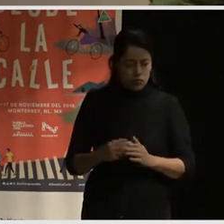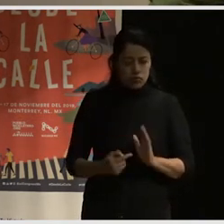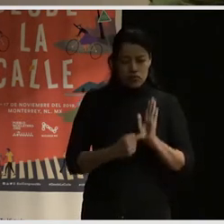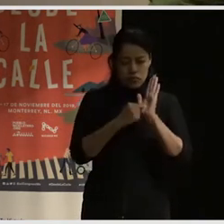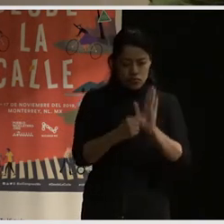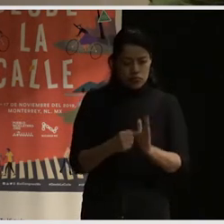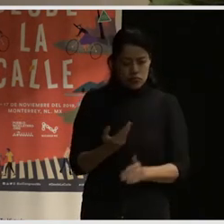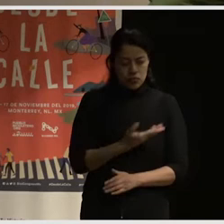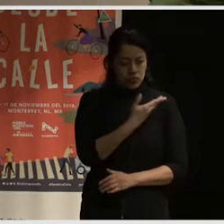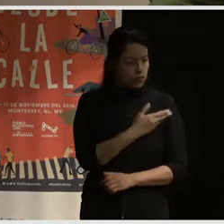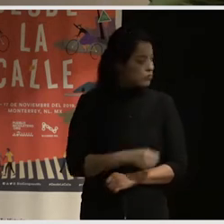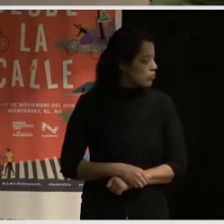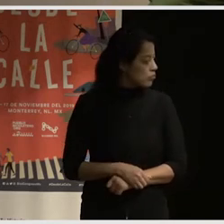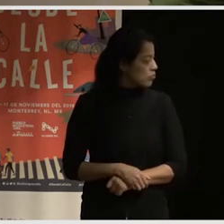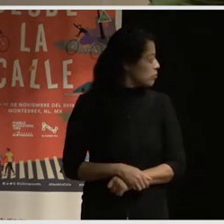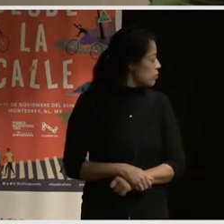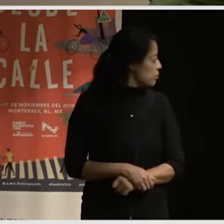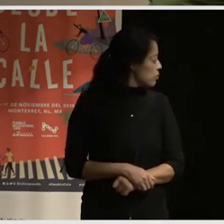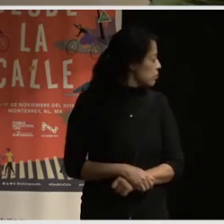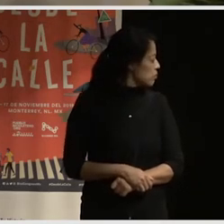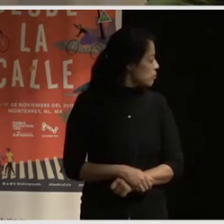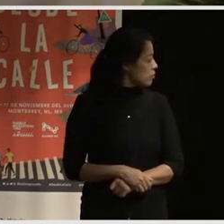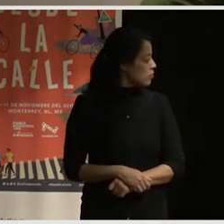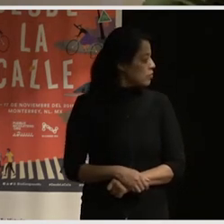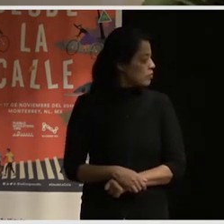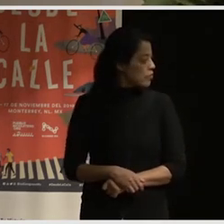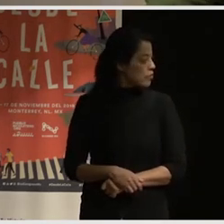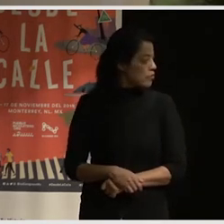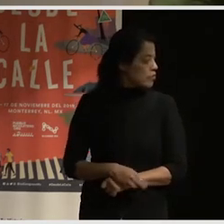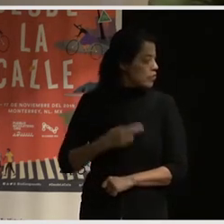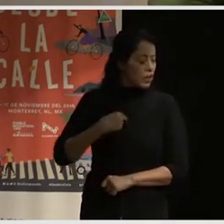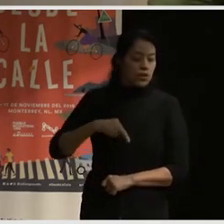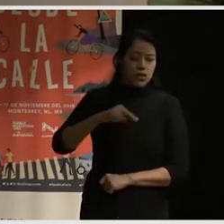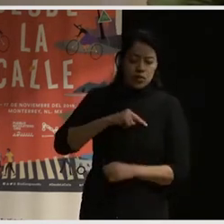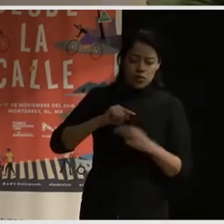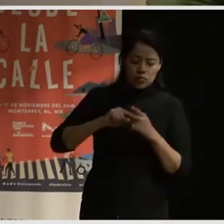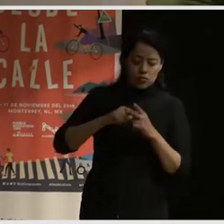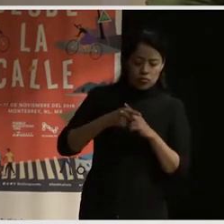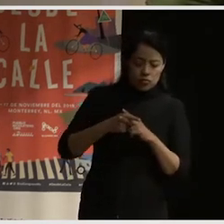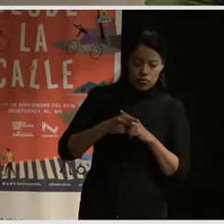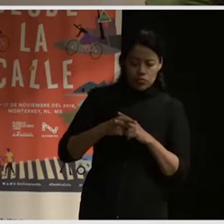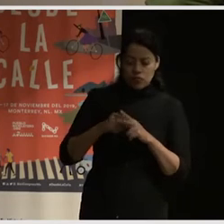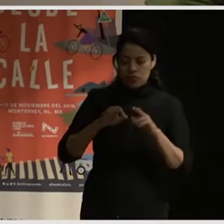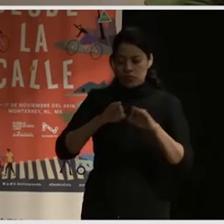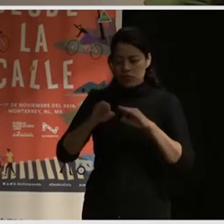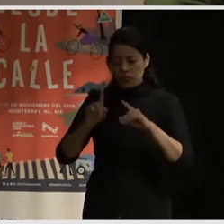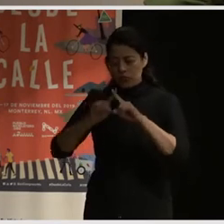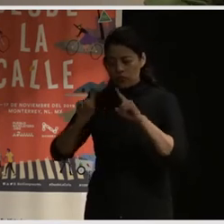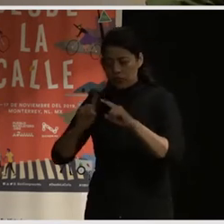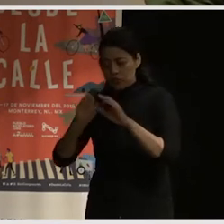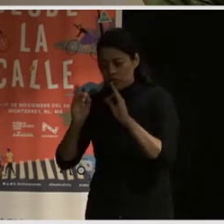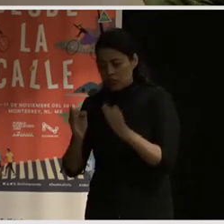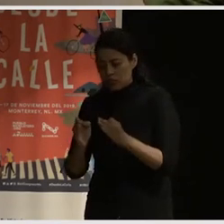es que ya estaba la mía pero a super entonces nosotros empezamos a darle una dimensión distinta al tema de